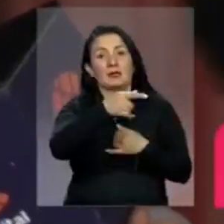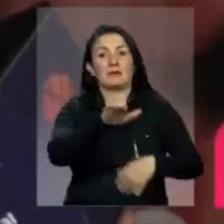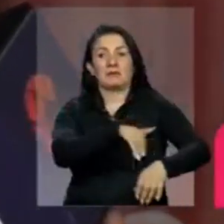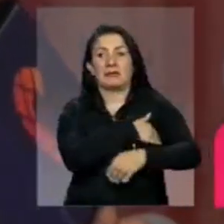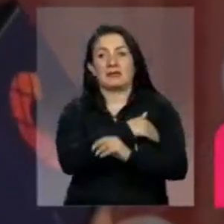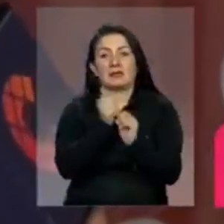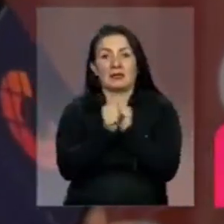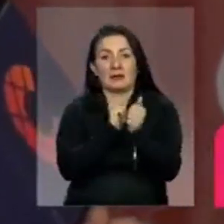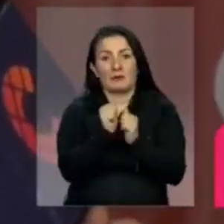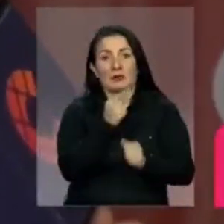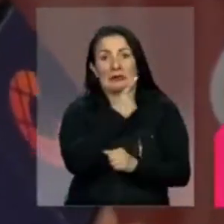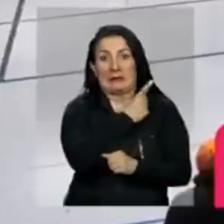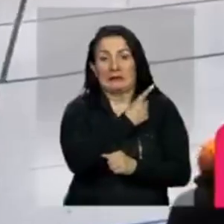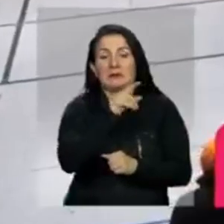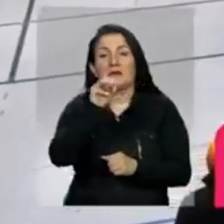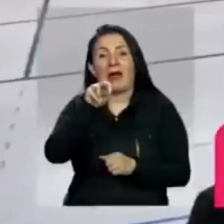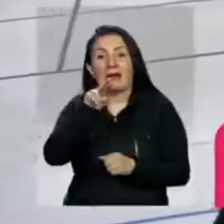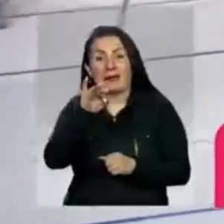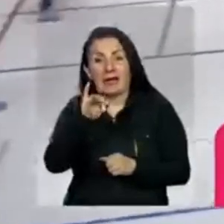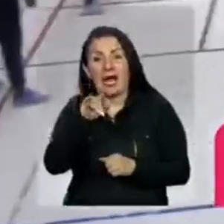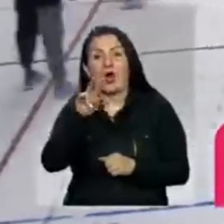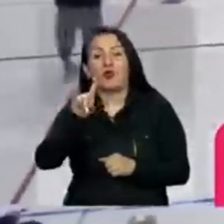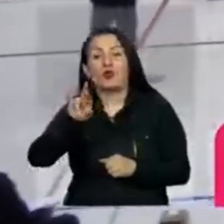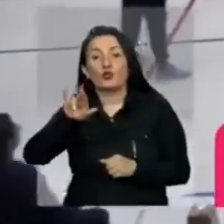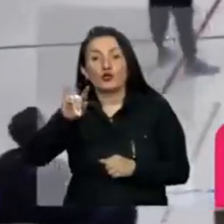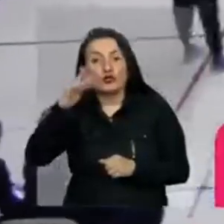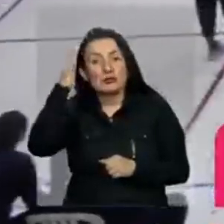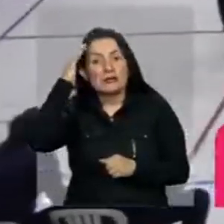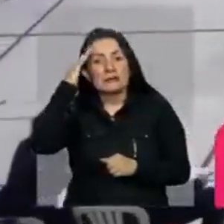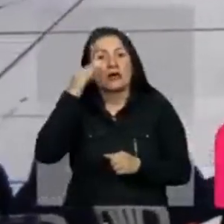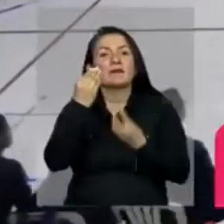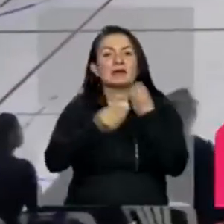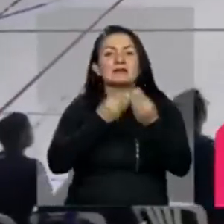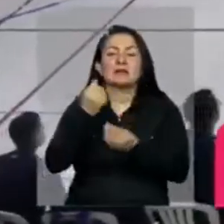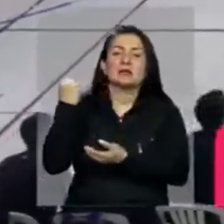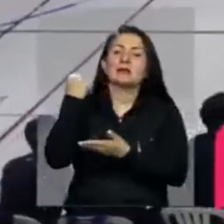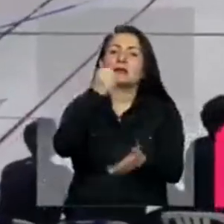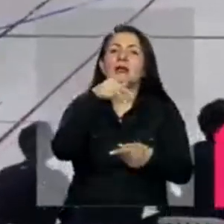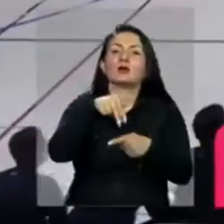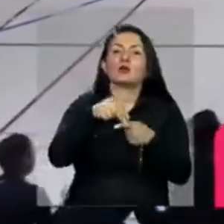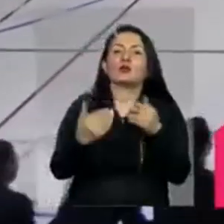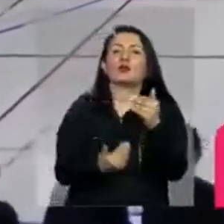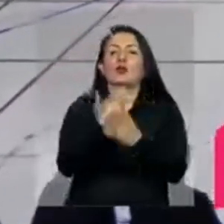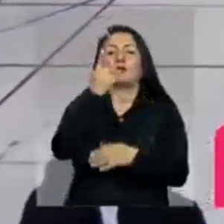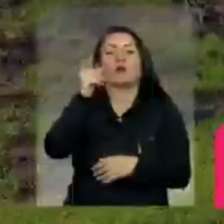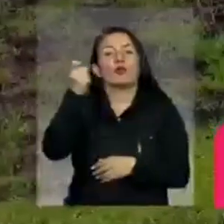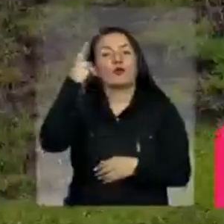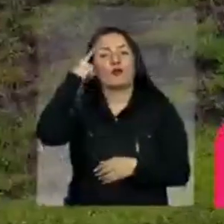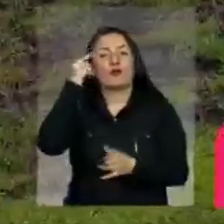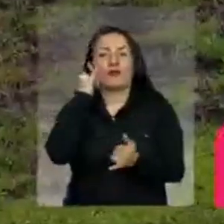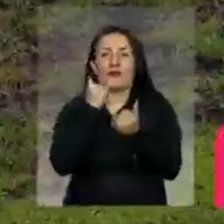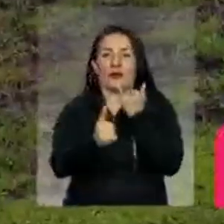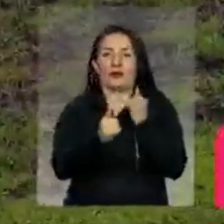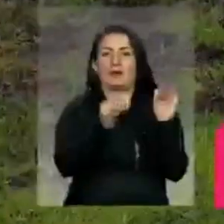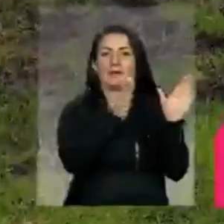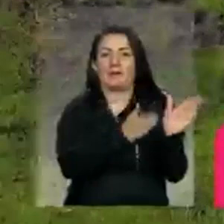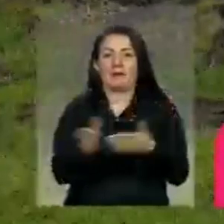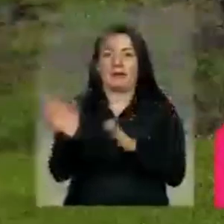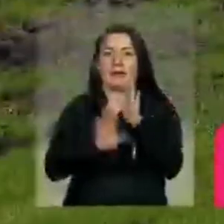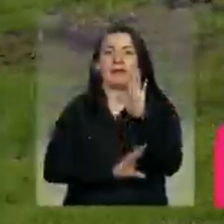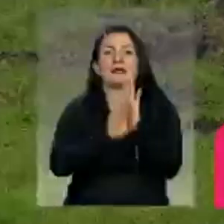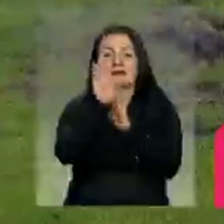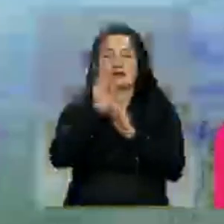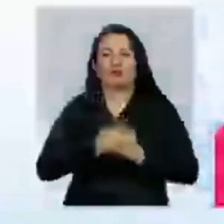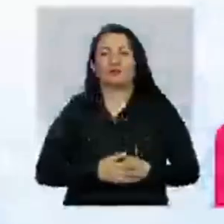del Deporte, María Isabel Urrutia, y que se implementarán desde la entrada en ejecución de los recursos del nuevo gobierno y posterior finalización del plan de desarrollo del